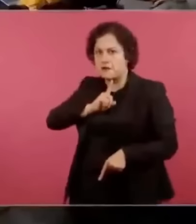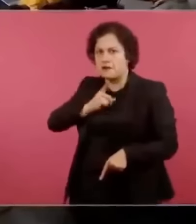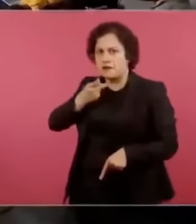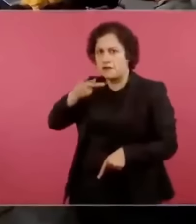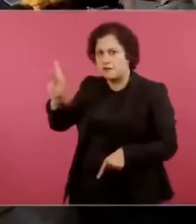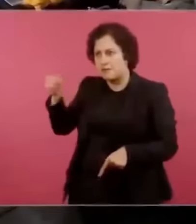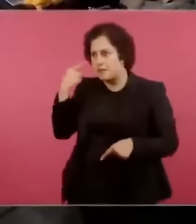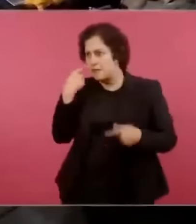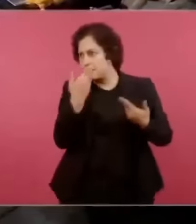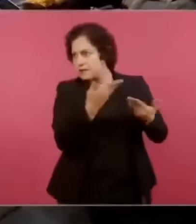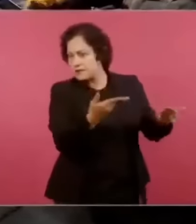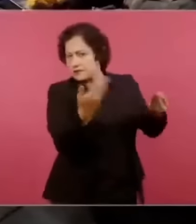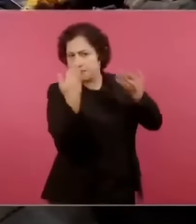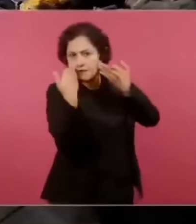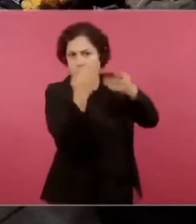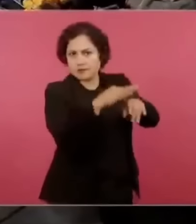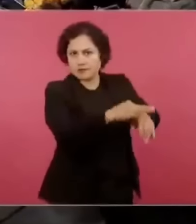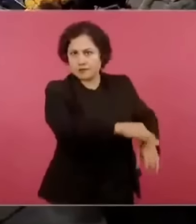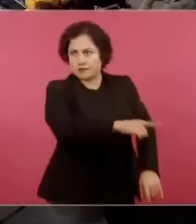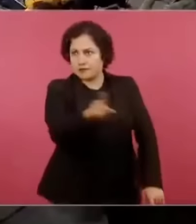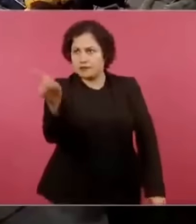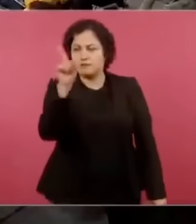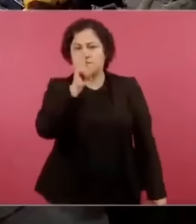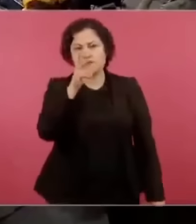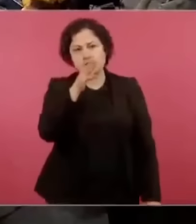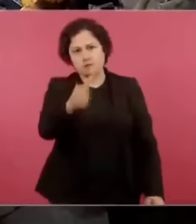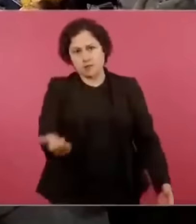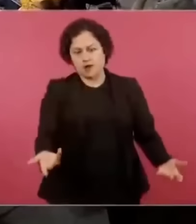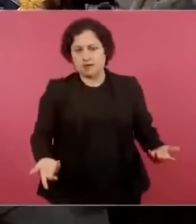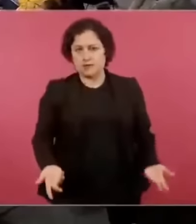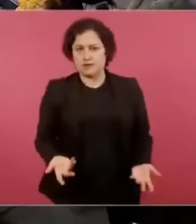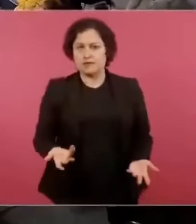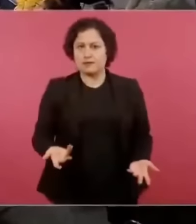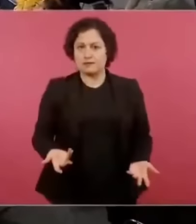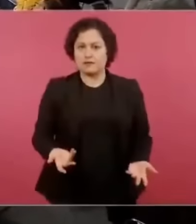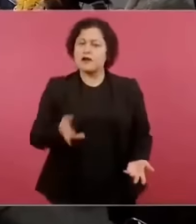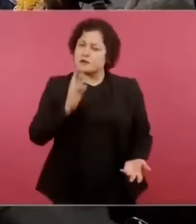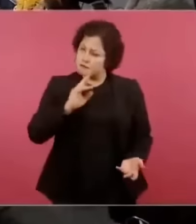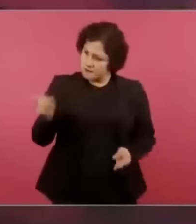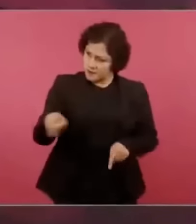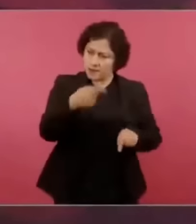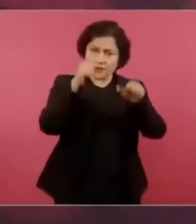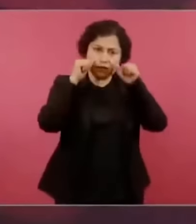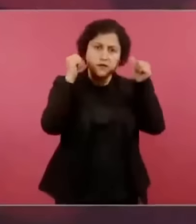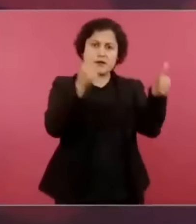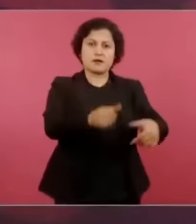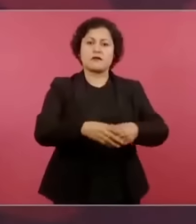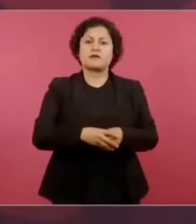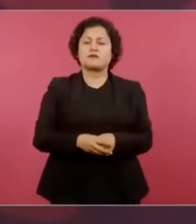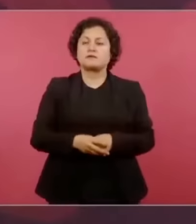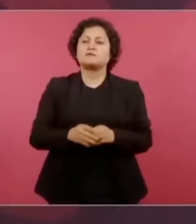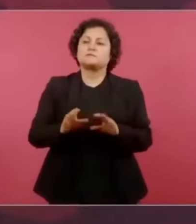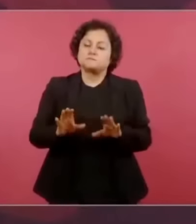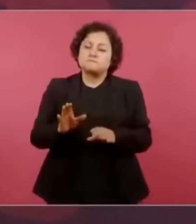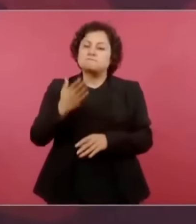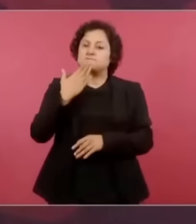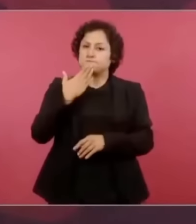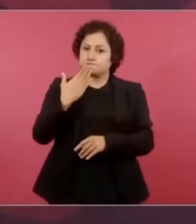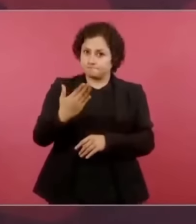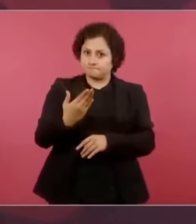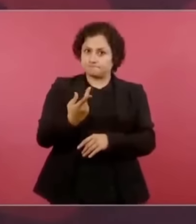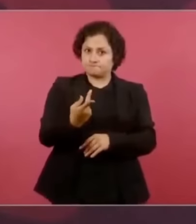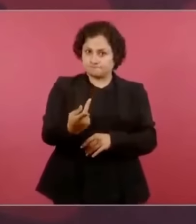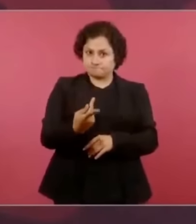pues ya ves que como que qué bueno que mejor no, que se aplique ahí que en, no, que en no, salud. Que no coincidimos en todo, porque eso